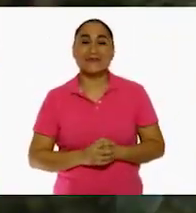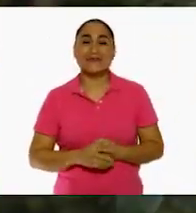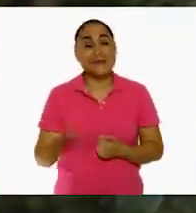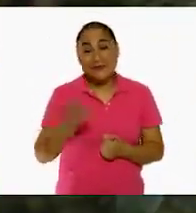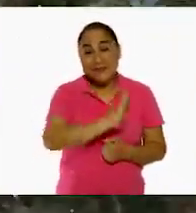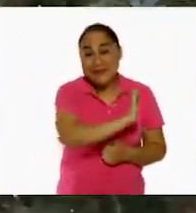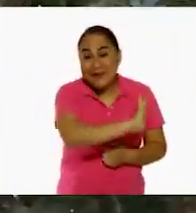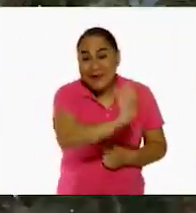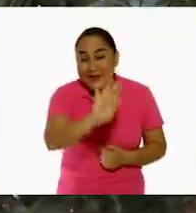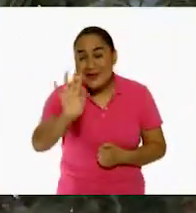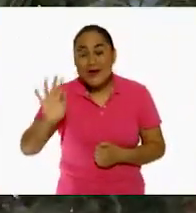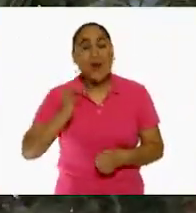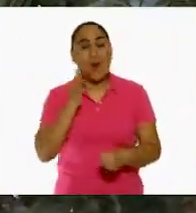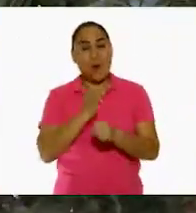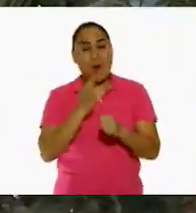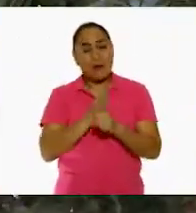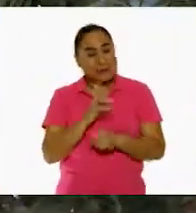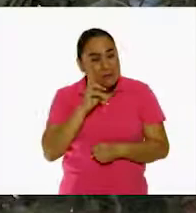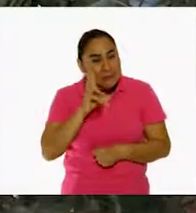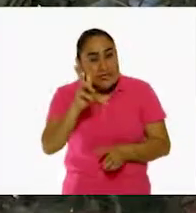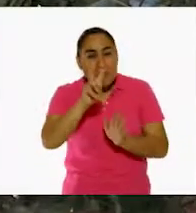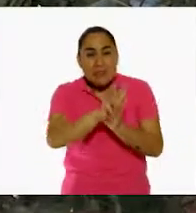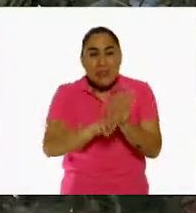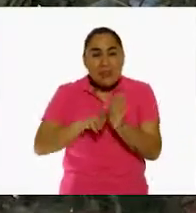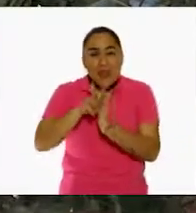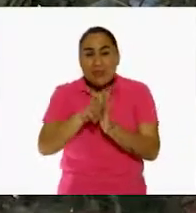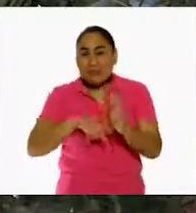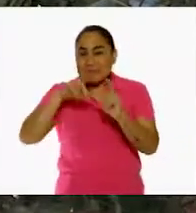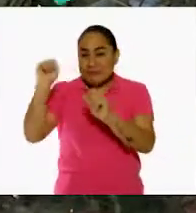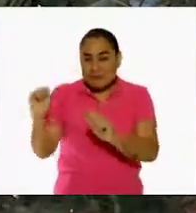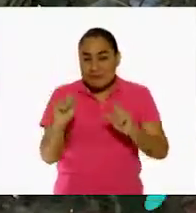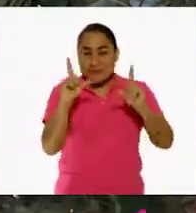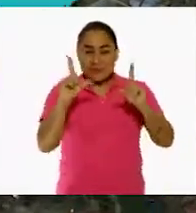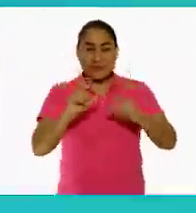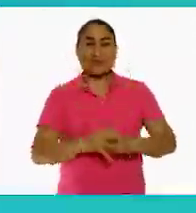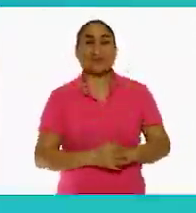¡Hola! ¡Vamos a ver el siguiente video!